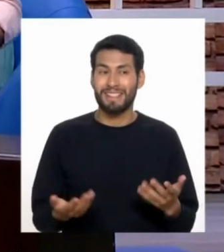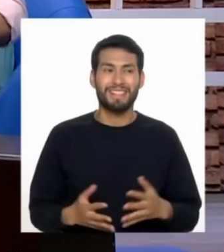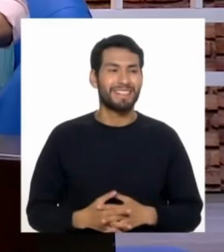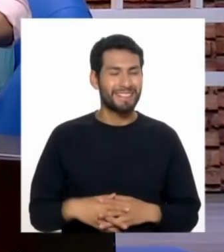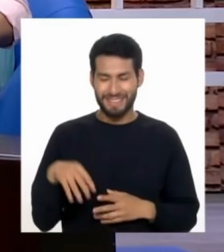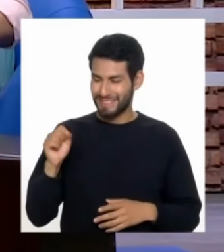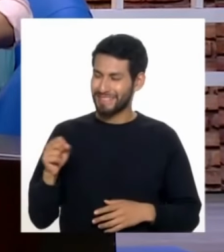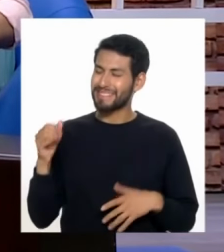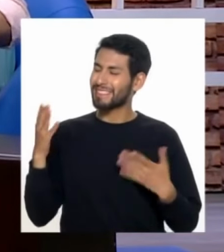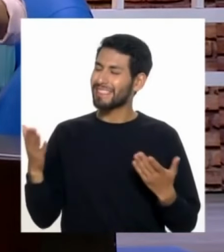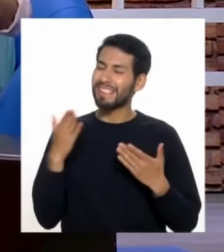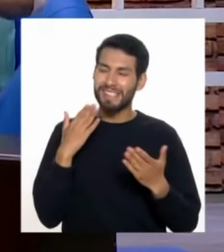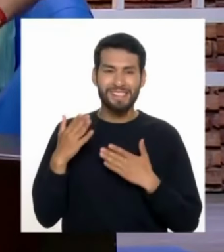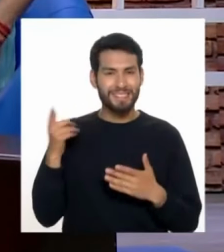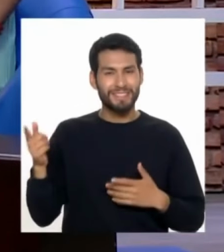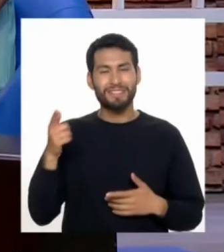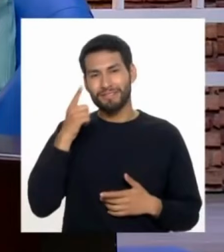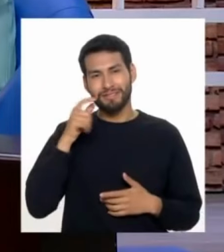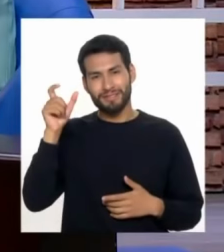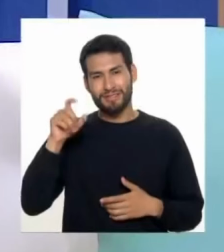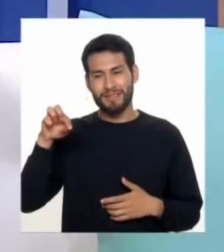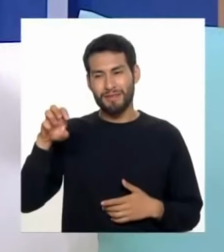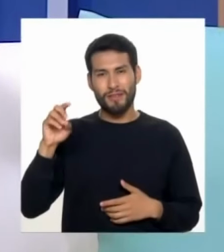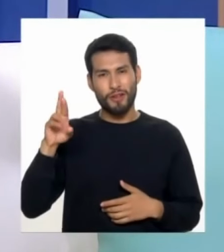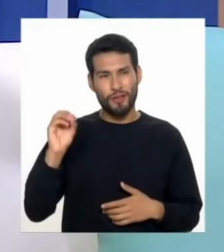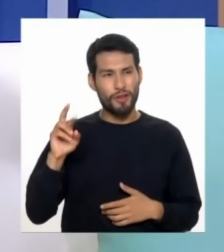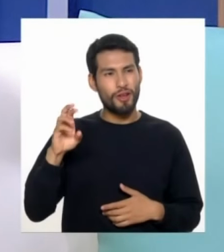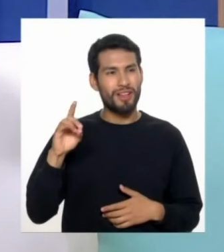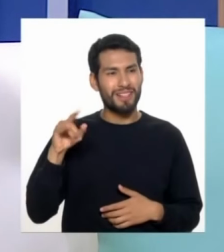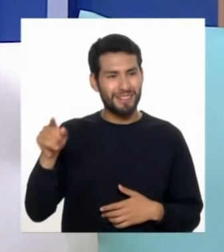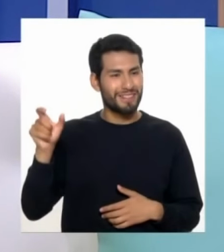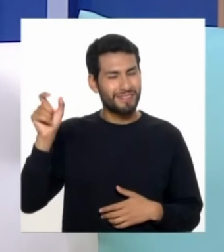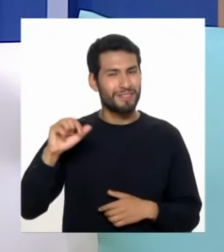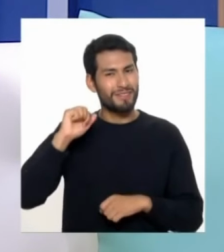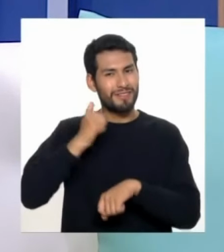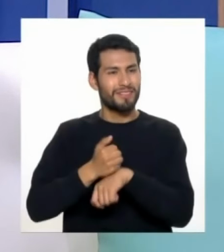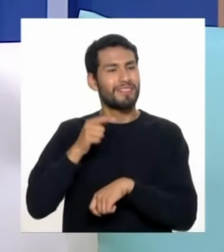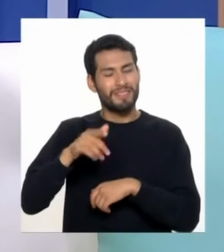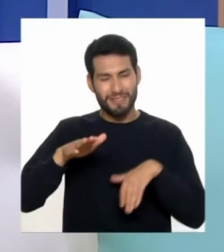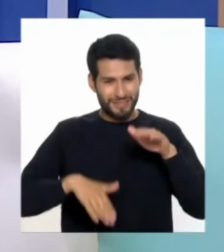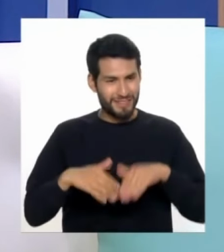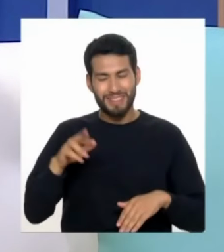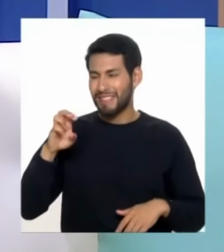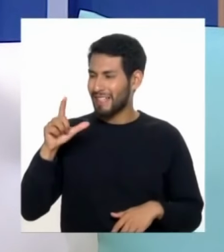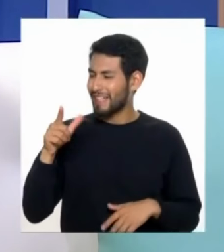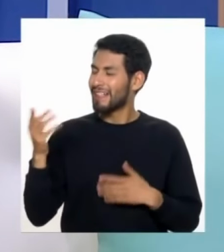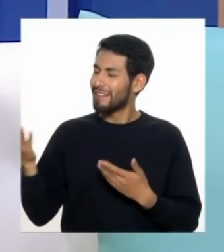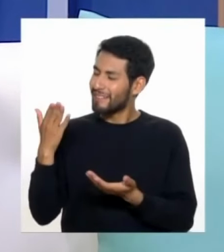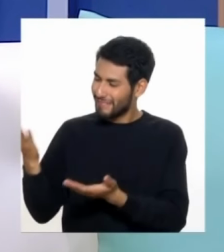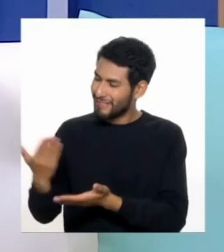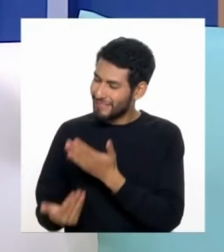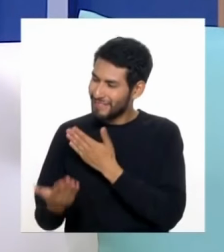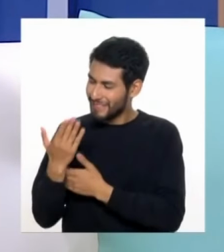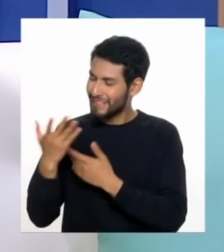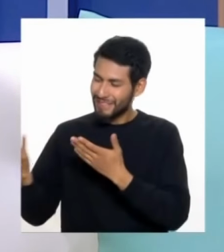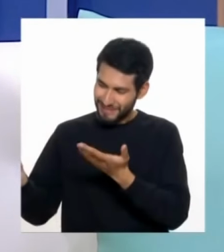Así es, y para ello conversaremos con el maestro Pedro Rodríguez Luthier y fundador de Percusión Real. ¿Qué tal, estimado? Buenos días, bienvenido a Conecta Perú.